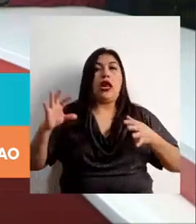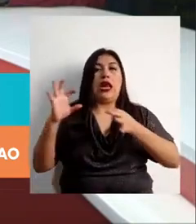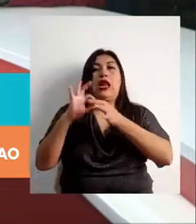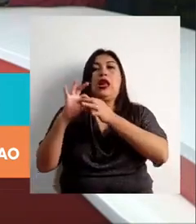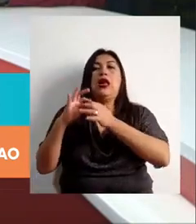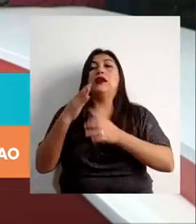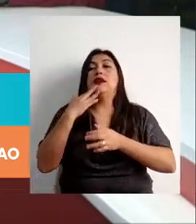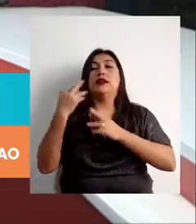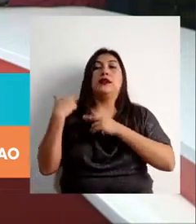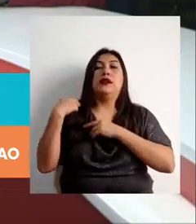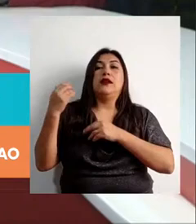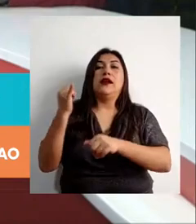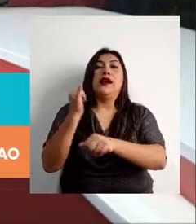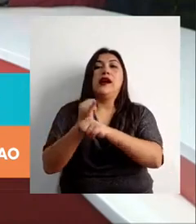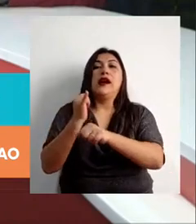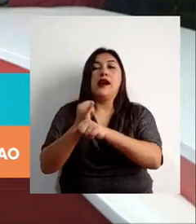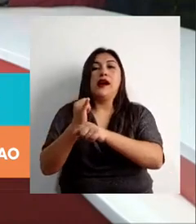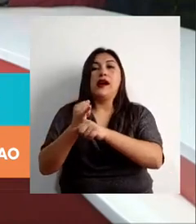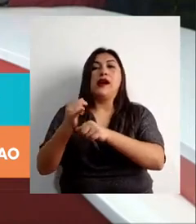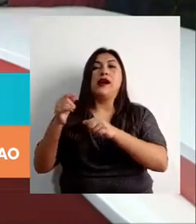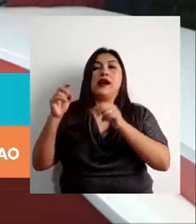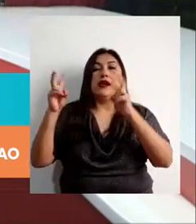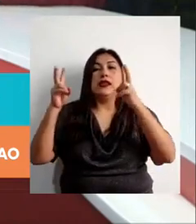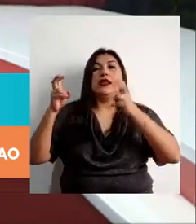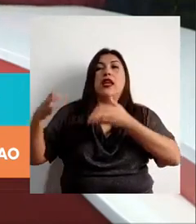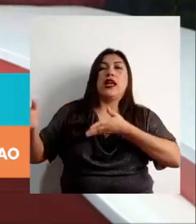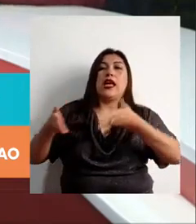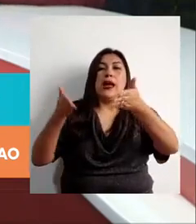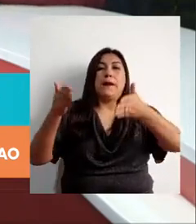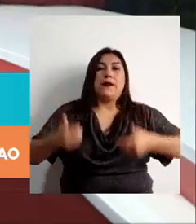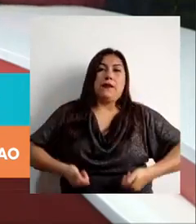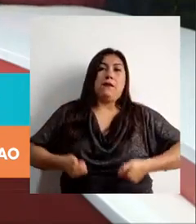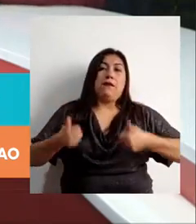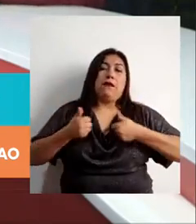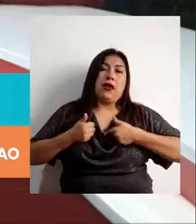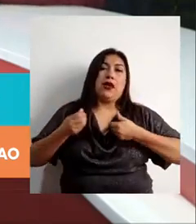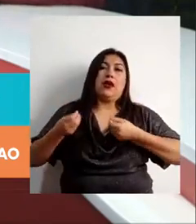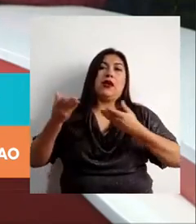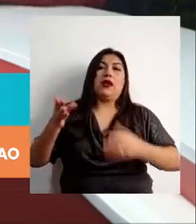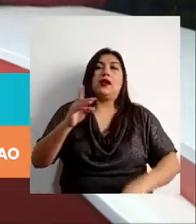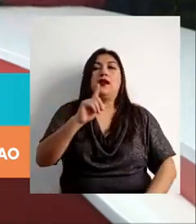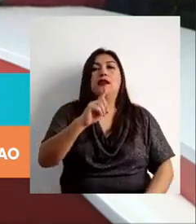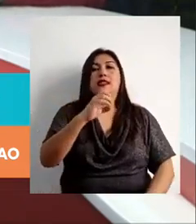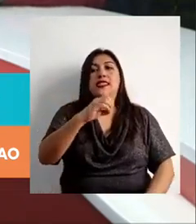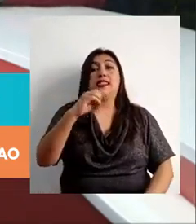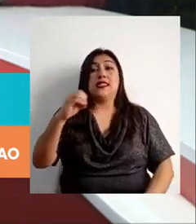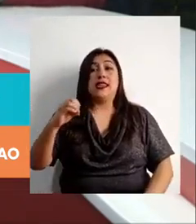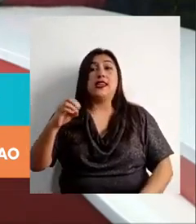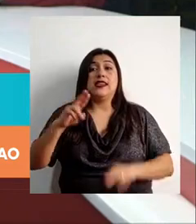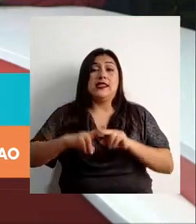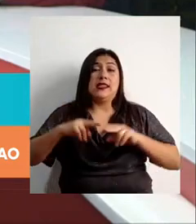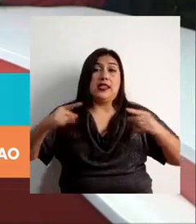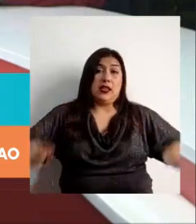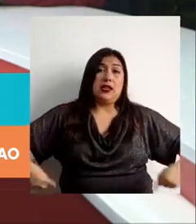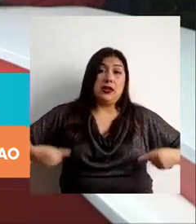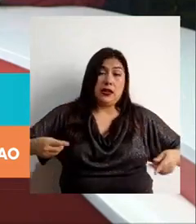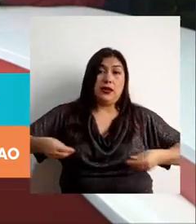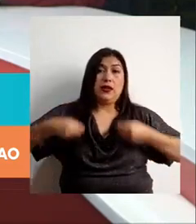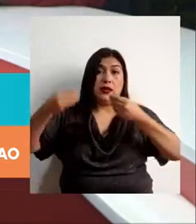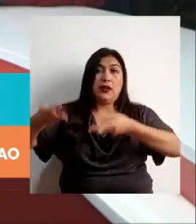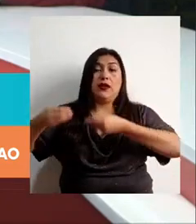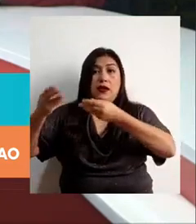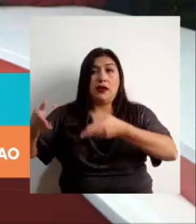tenemos con la Iglesia Caminos de Vida. Ya vamos entregando más de 100 sillas a personas de condición